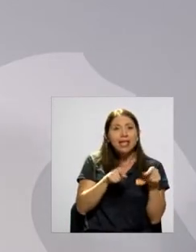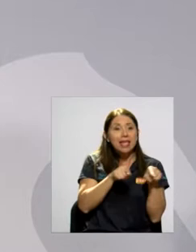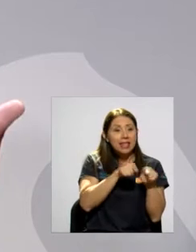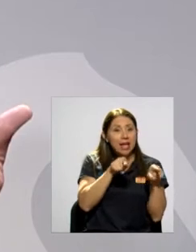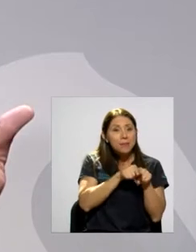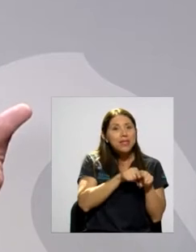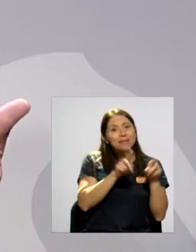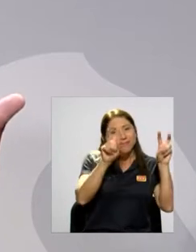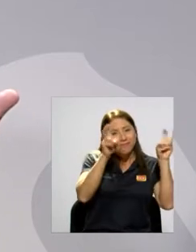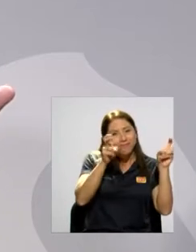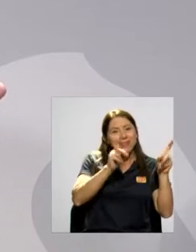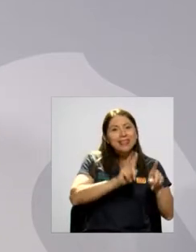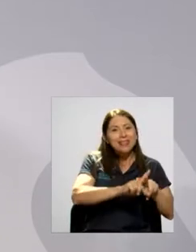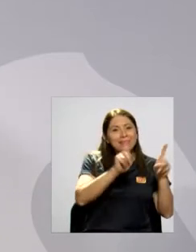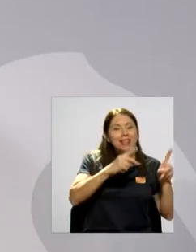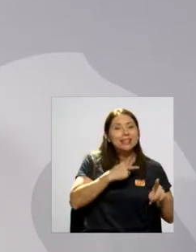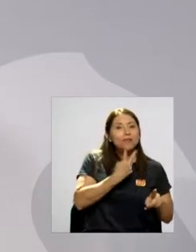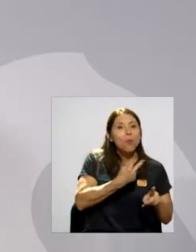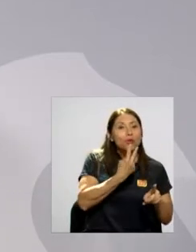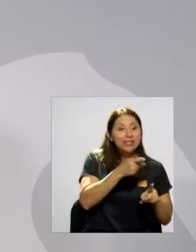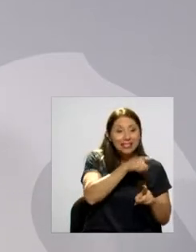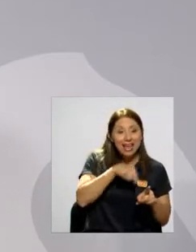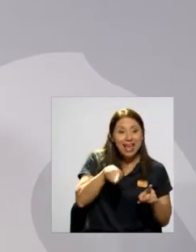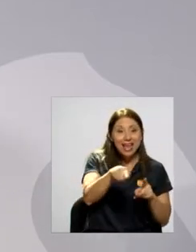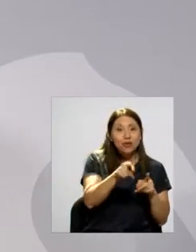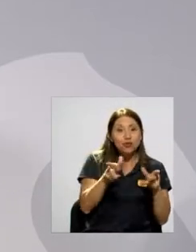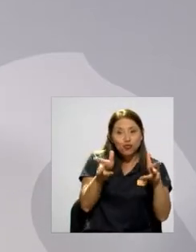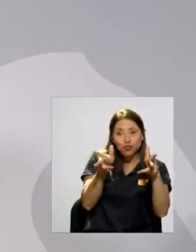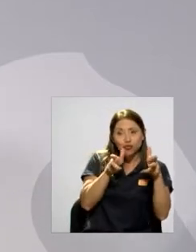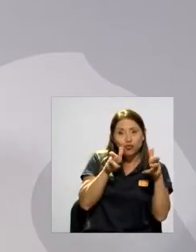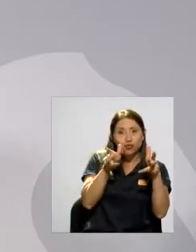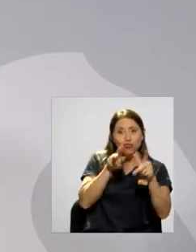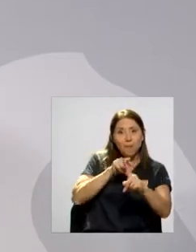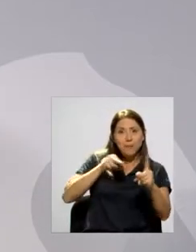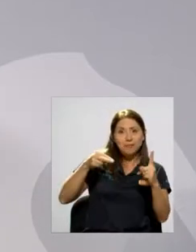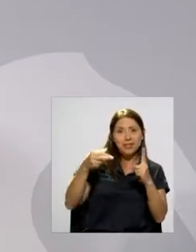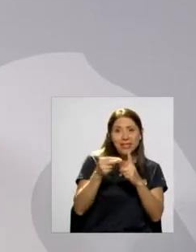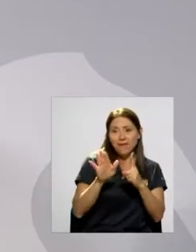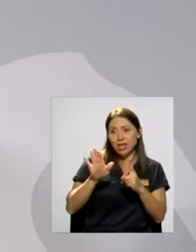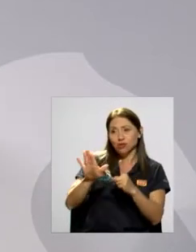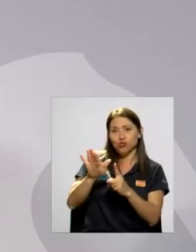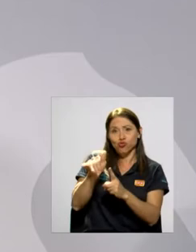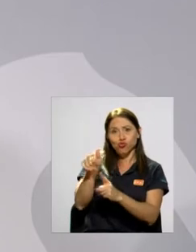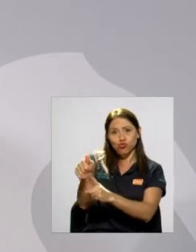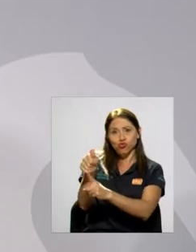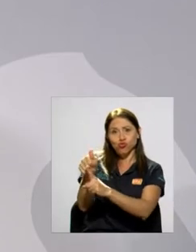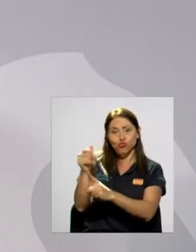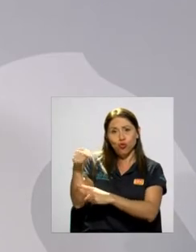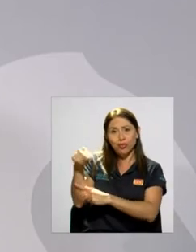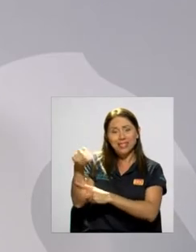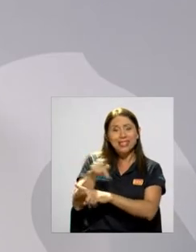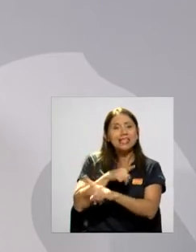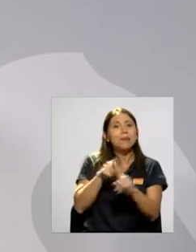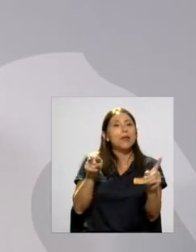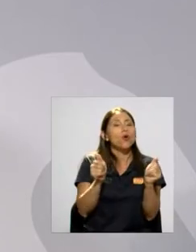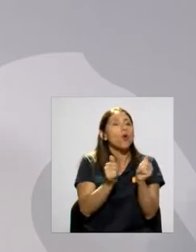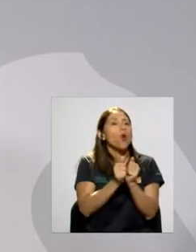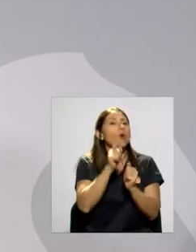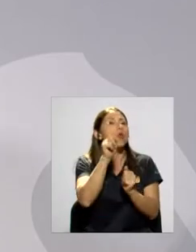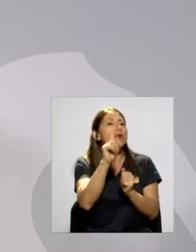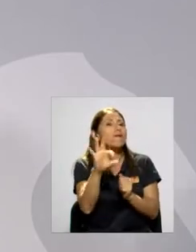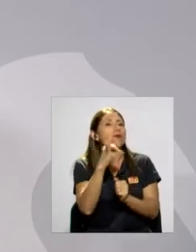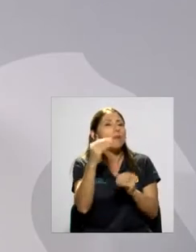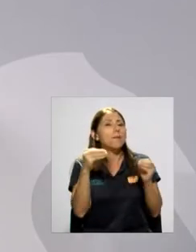las noticias que ellos producen, pero desde un ojo más crítico de cómo se producen esas noticias, o cuestionando